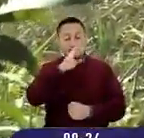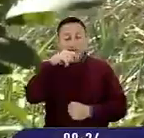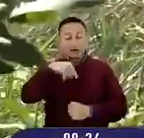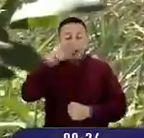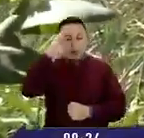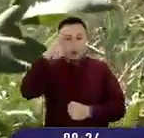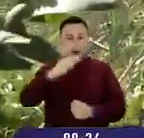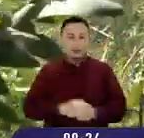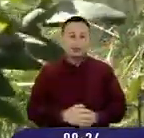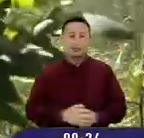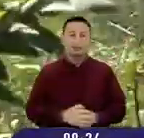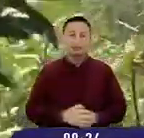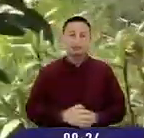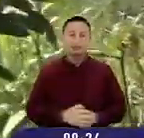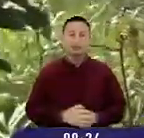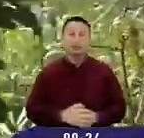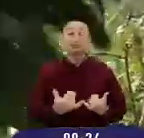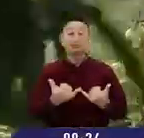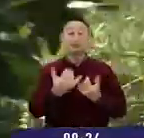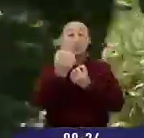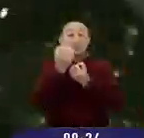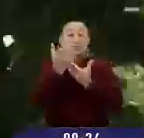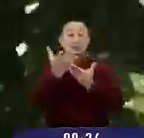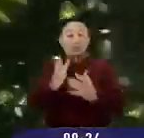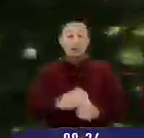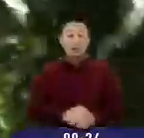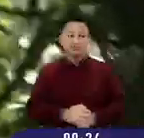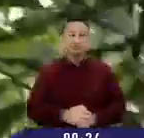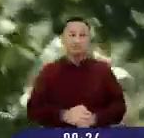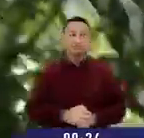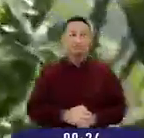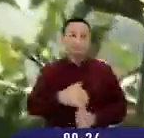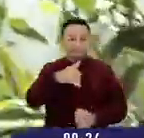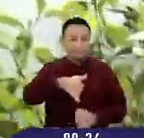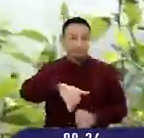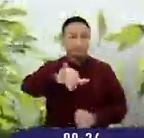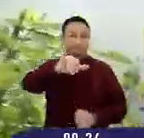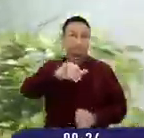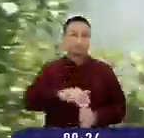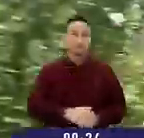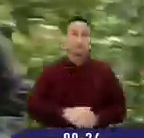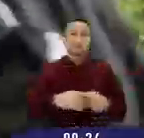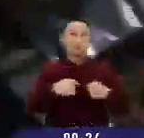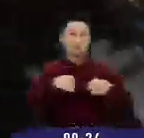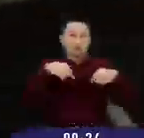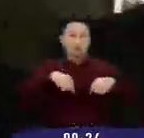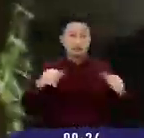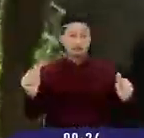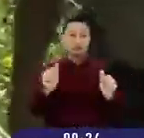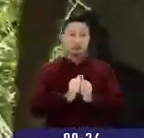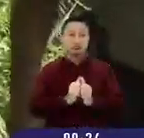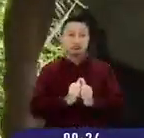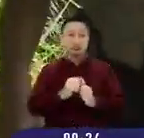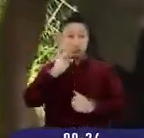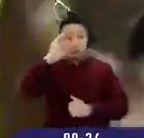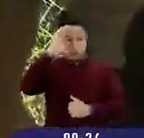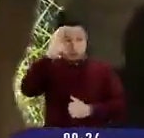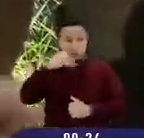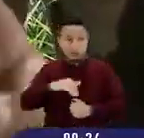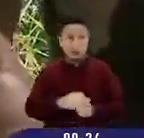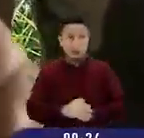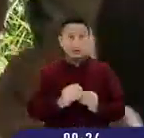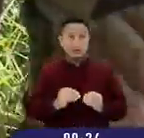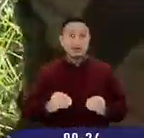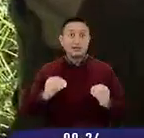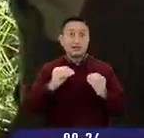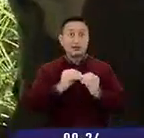la Policía Nacional. Con esa información, Robert y amigos televidentes, regresamos con ustedes mientras nosotros vamos a continuar en este sector para llevarles el